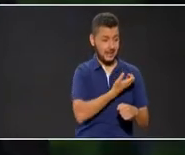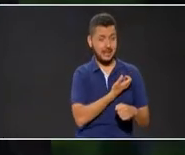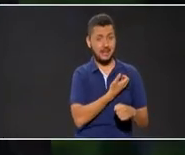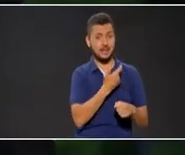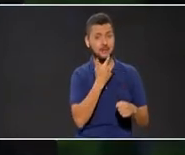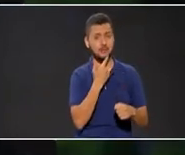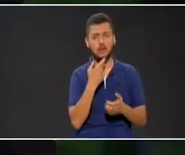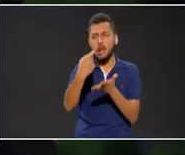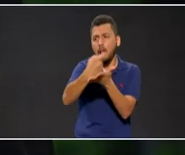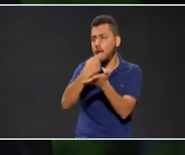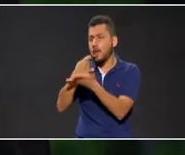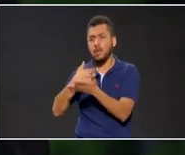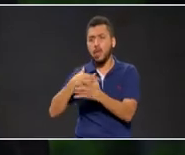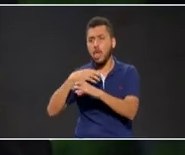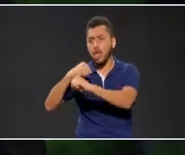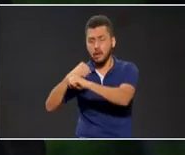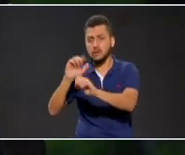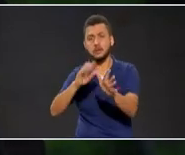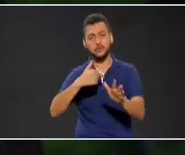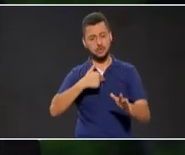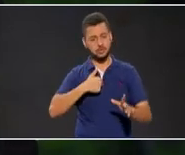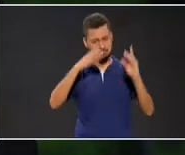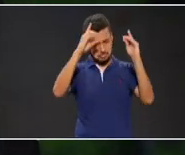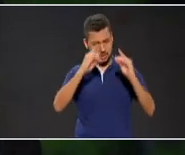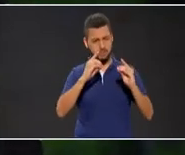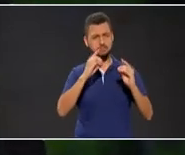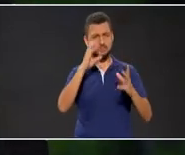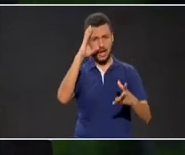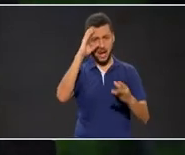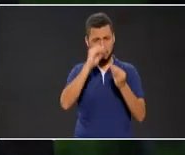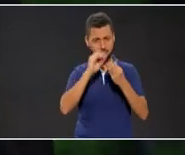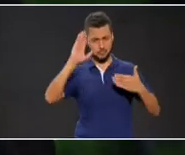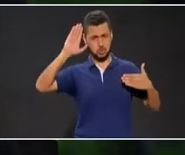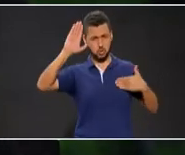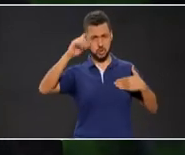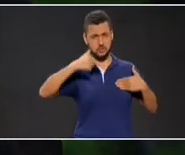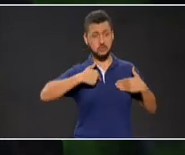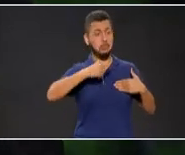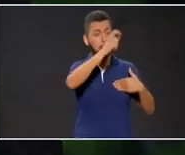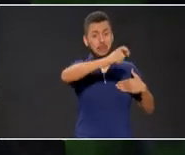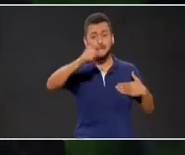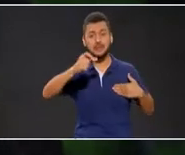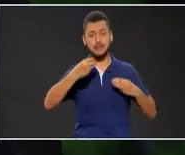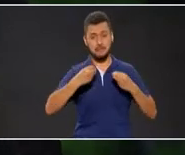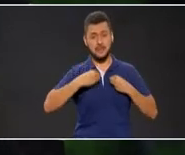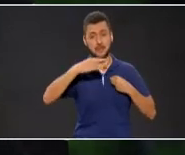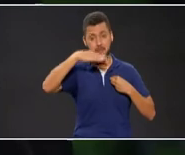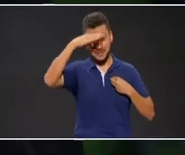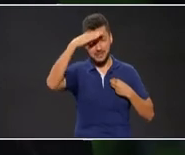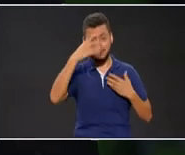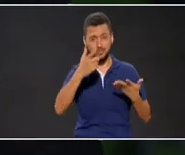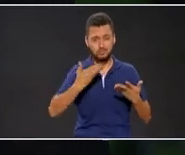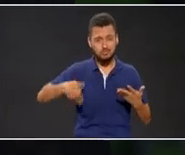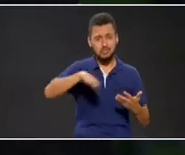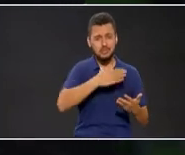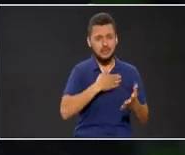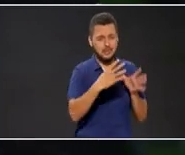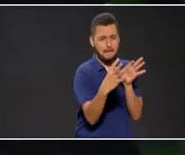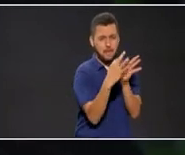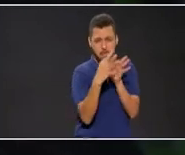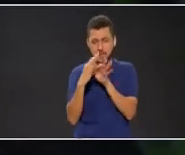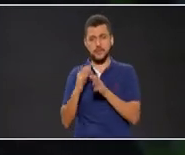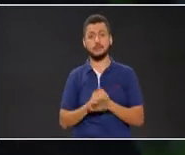sino sirviendo a la ciudad de la mano del empresariado antioqueño porque voy a hacer de medellín grande otra vez y en estos momentos quiero dejar